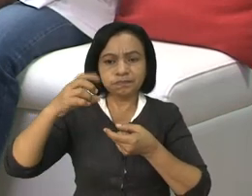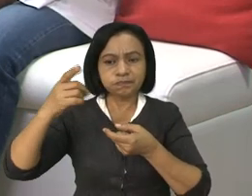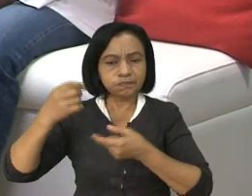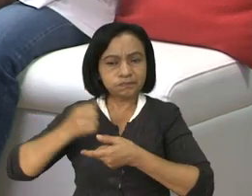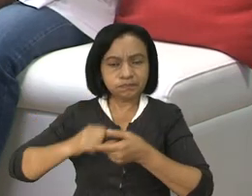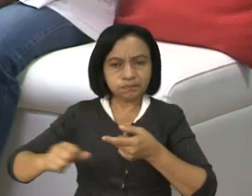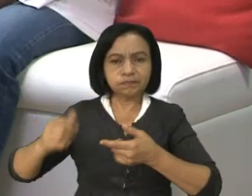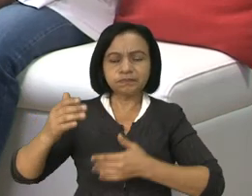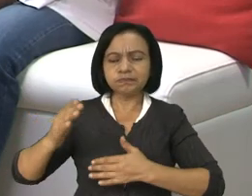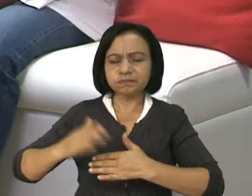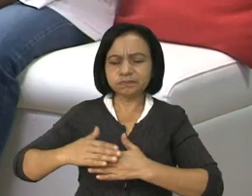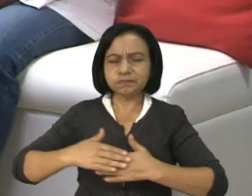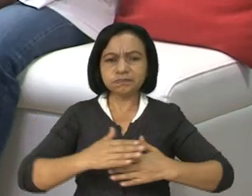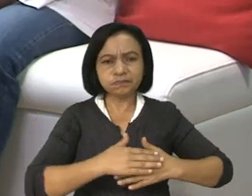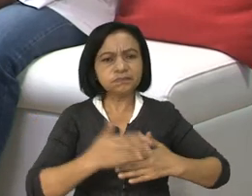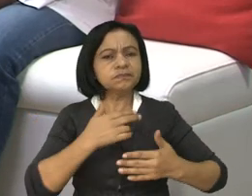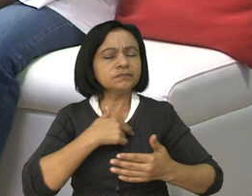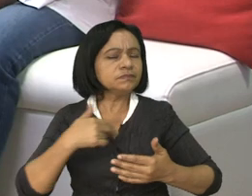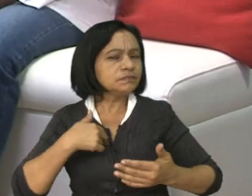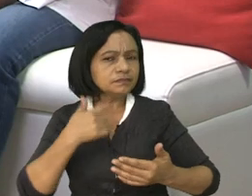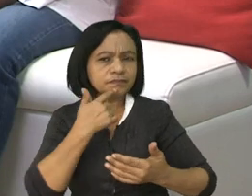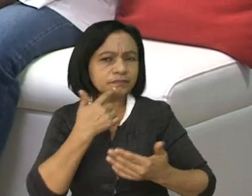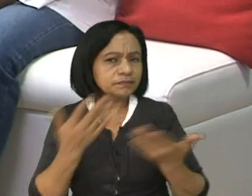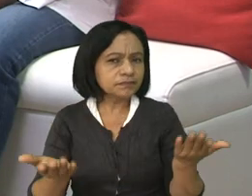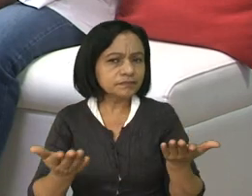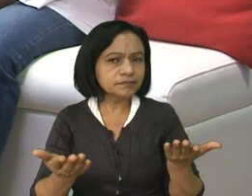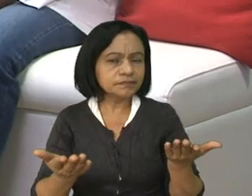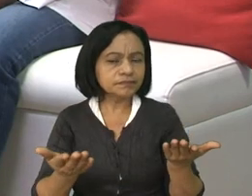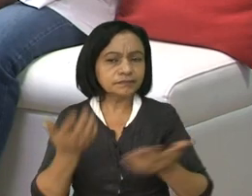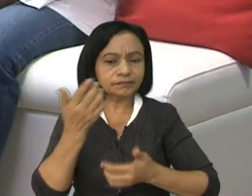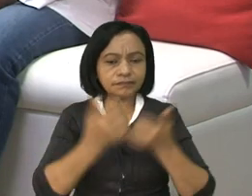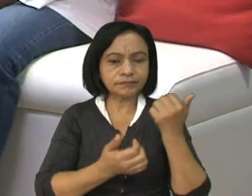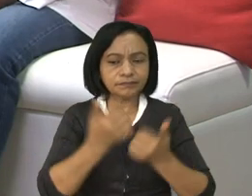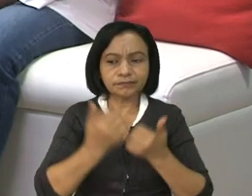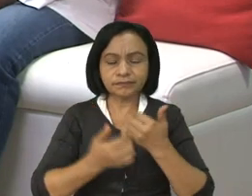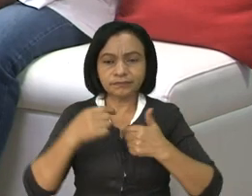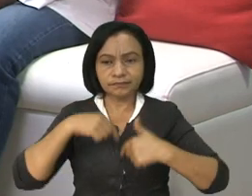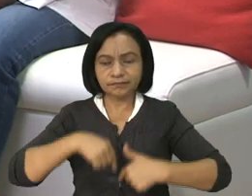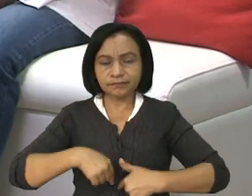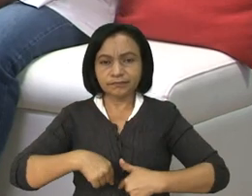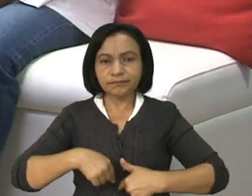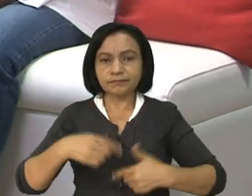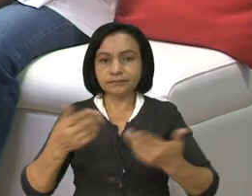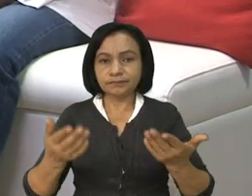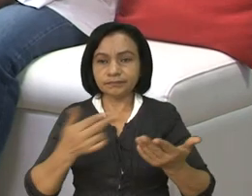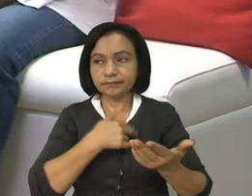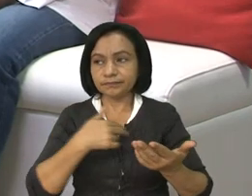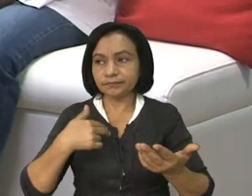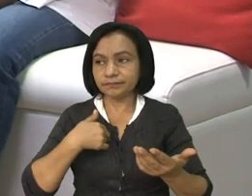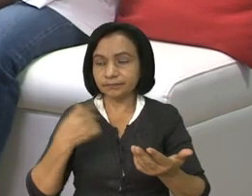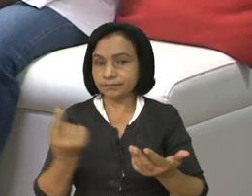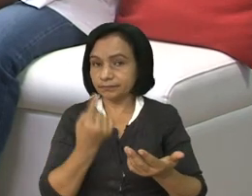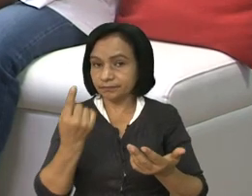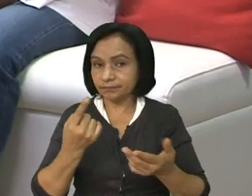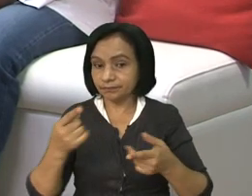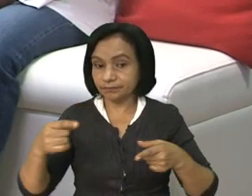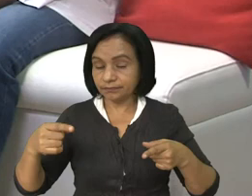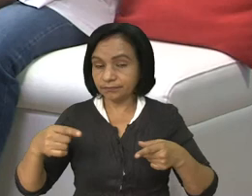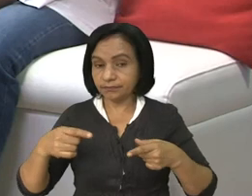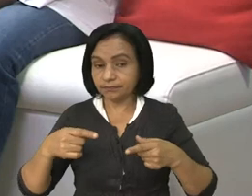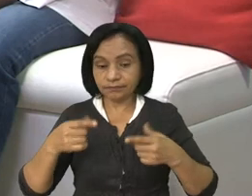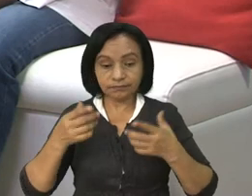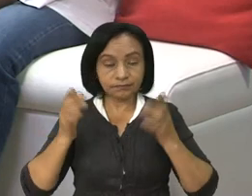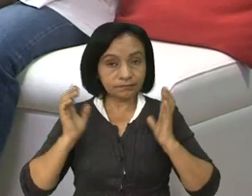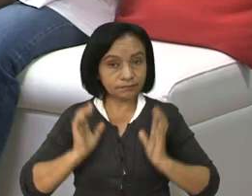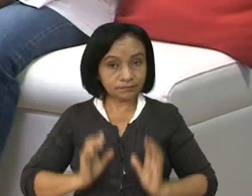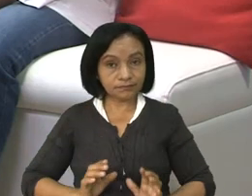Los cólicos se provocan por un trastorno intestinal. En este caso no solo tiene que ver la parte intestinal,